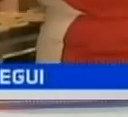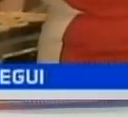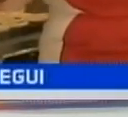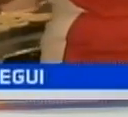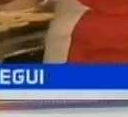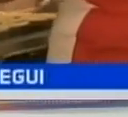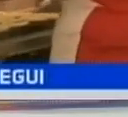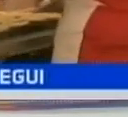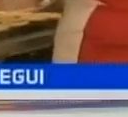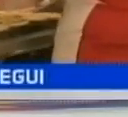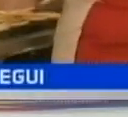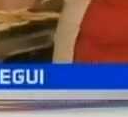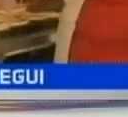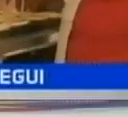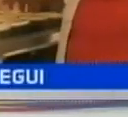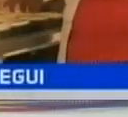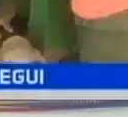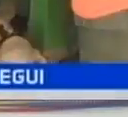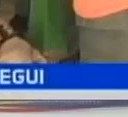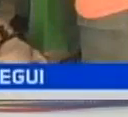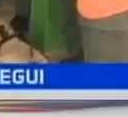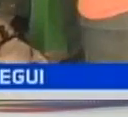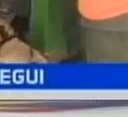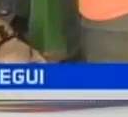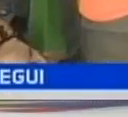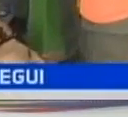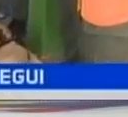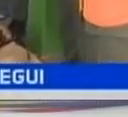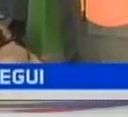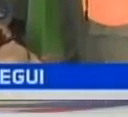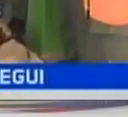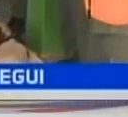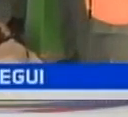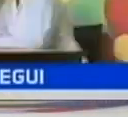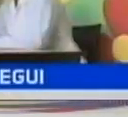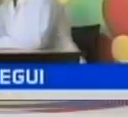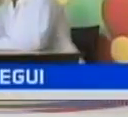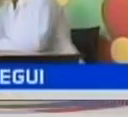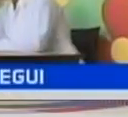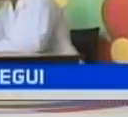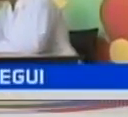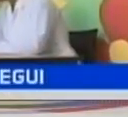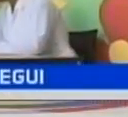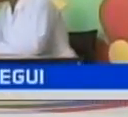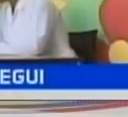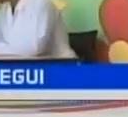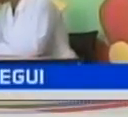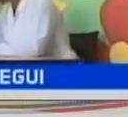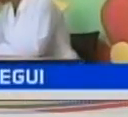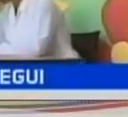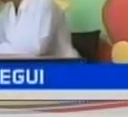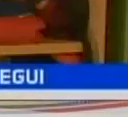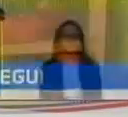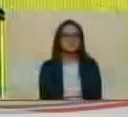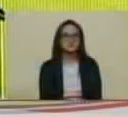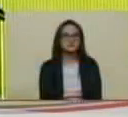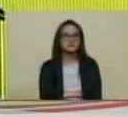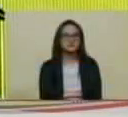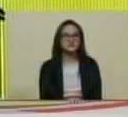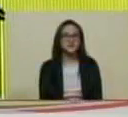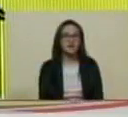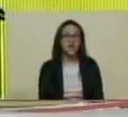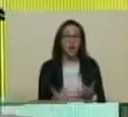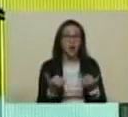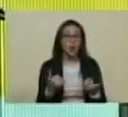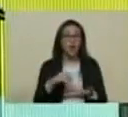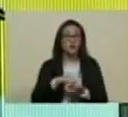Prieto Figueroa, que van con nosotros ellos. Bueno, muchas gracias. Y del oriente del país nos vamos hasta el estado Trujillo.